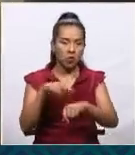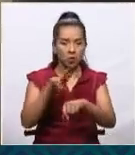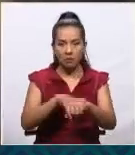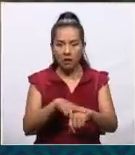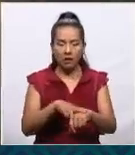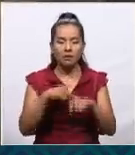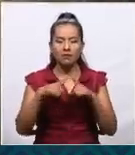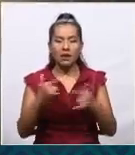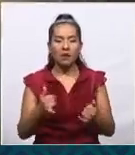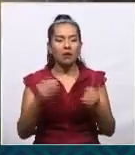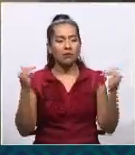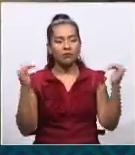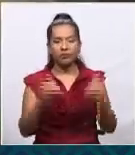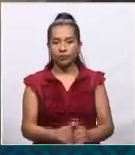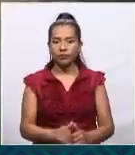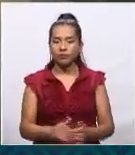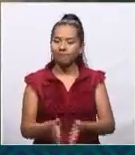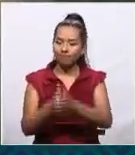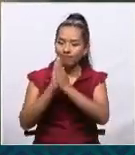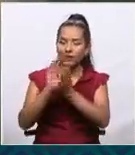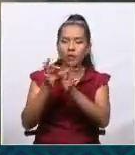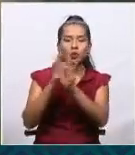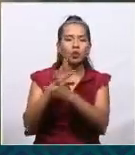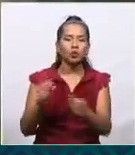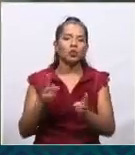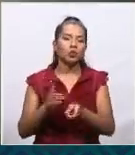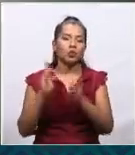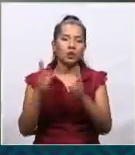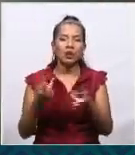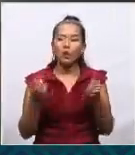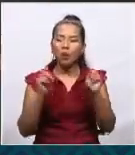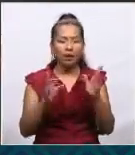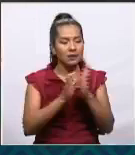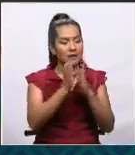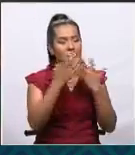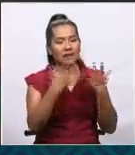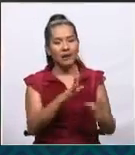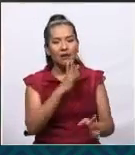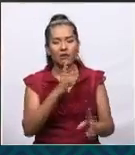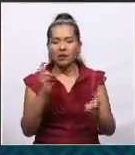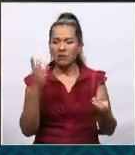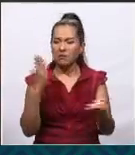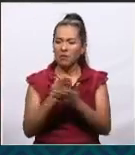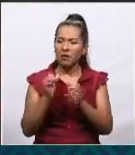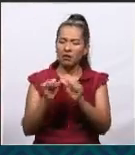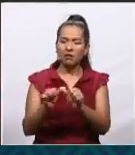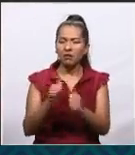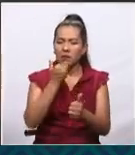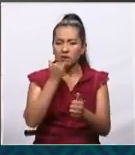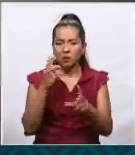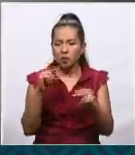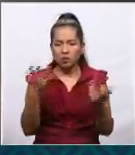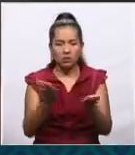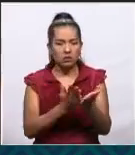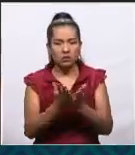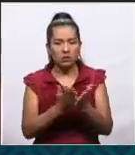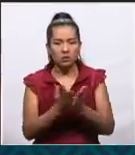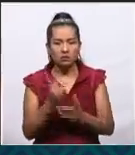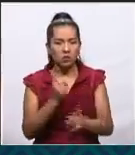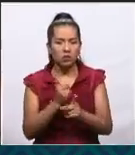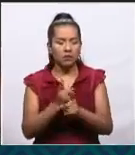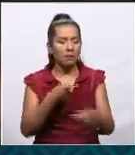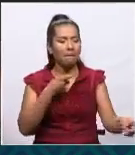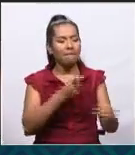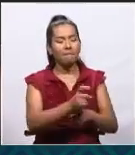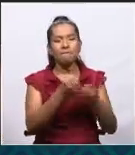una solución, porque ya hay una vez, ya no ves cuándo va a ser el censo, y de en vano sería este paro, porque está perjudicando a mucha gente. De que antes se